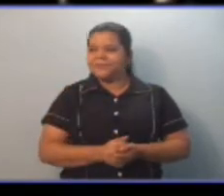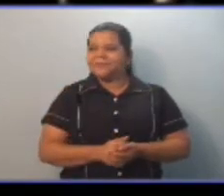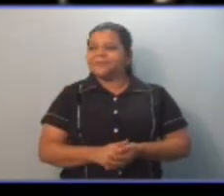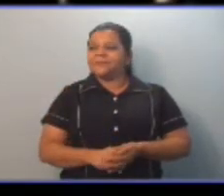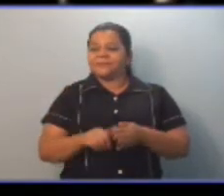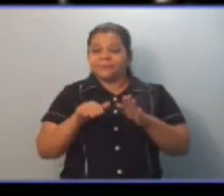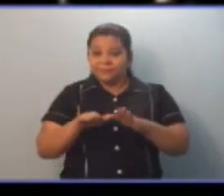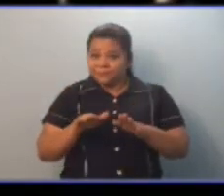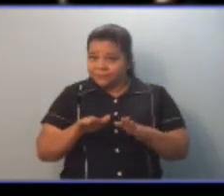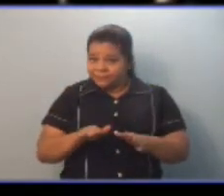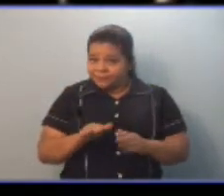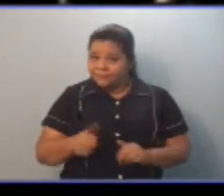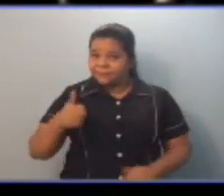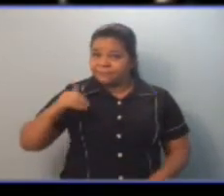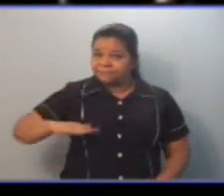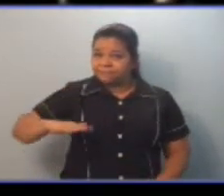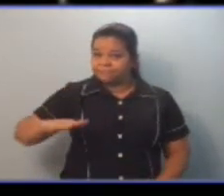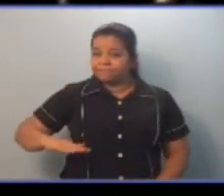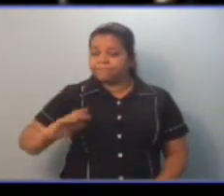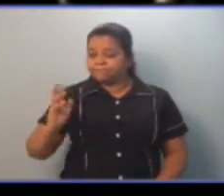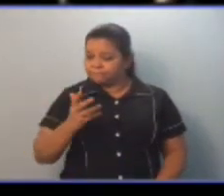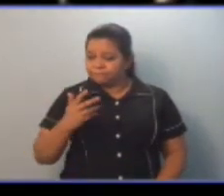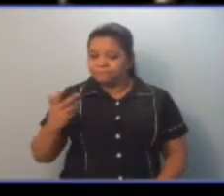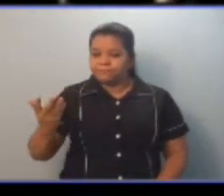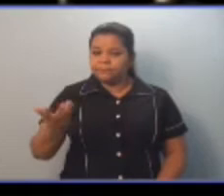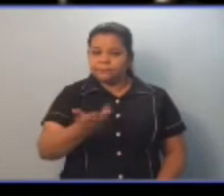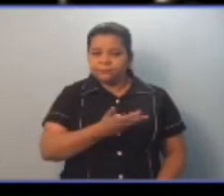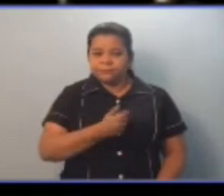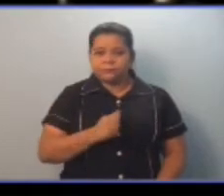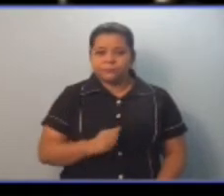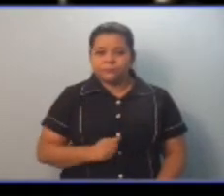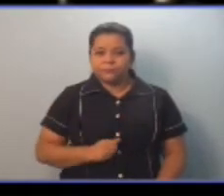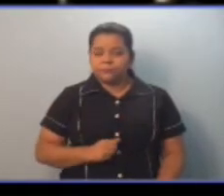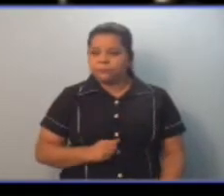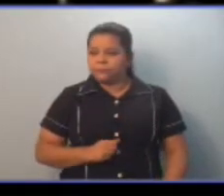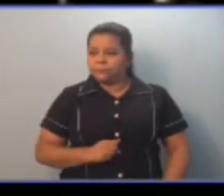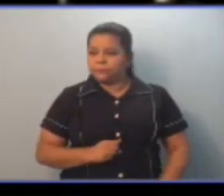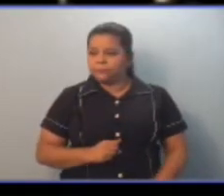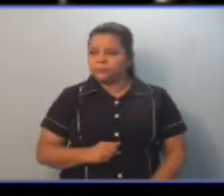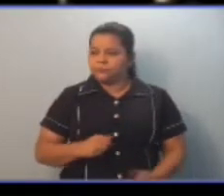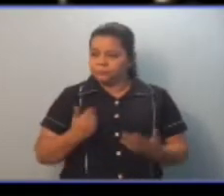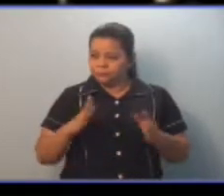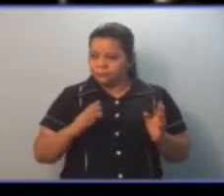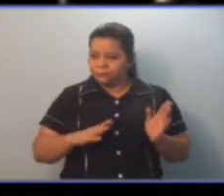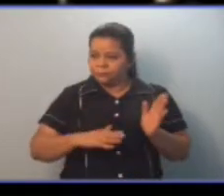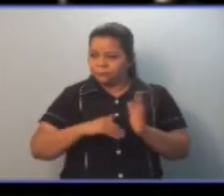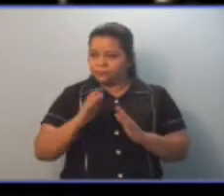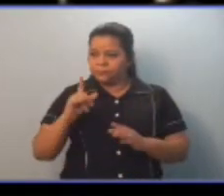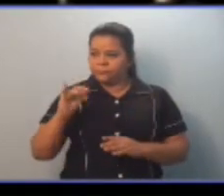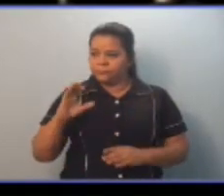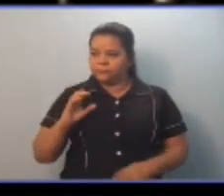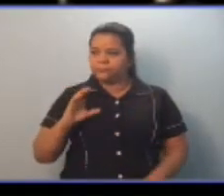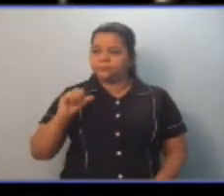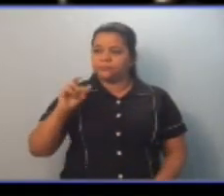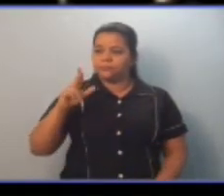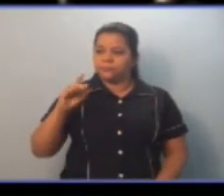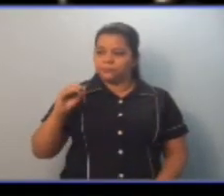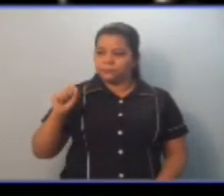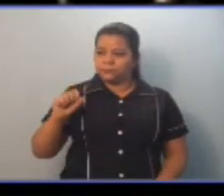Gracias, coordinador. Buenas tardes. Buenas tardes a todos los presentes. Bienvenido, licenciado Carlos